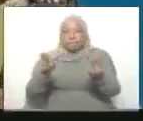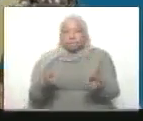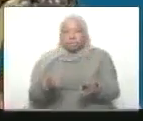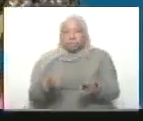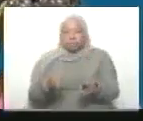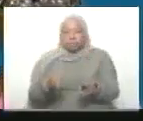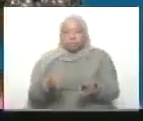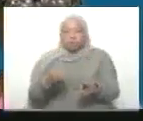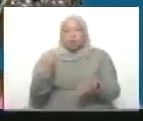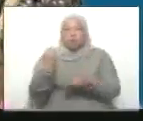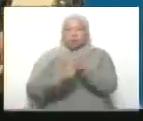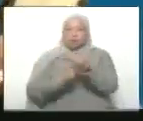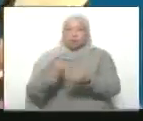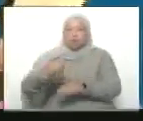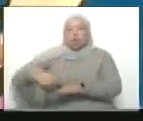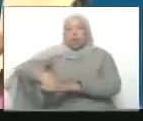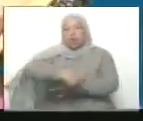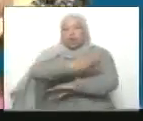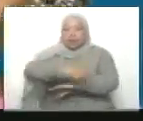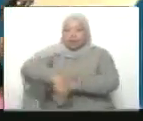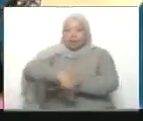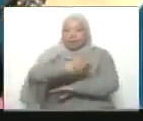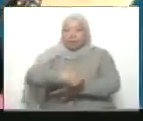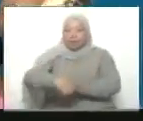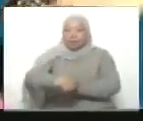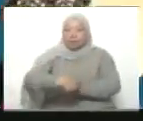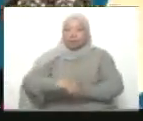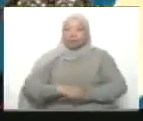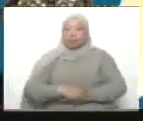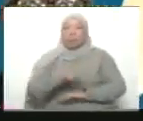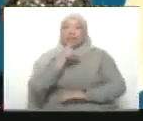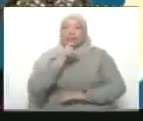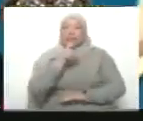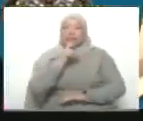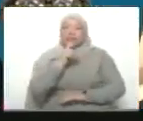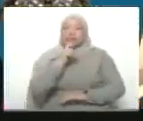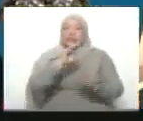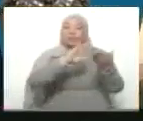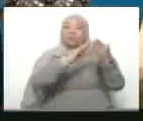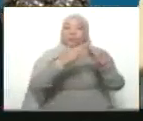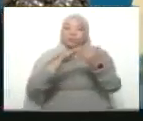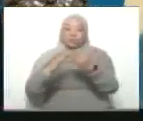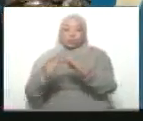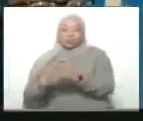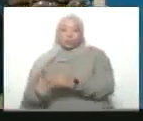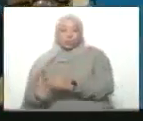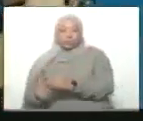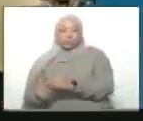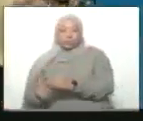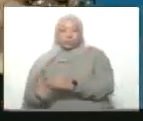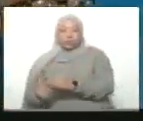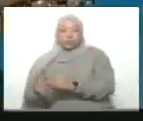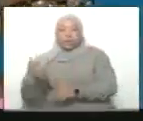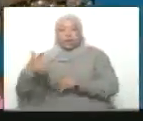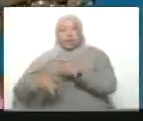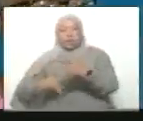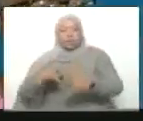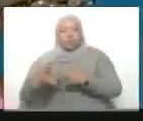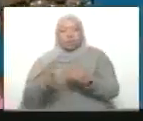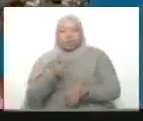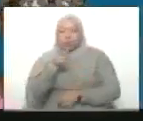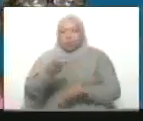la hemos desplegado allí donde más dificultades se han presentado producto de eventos